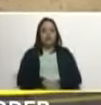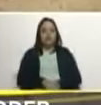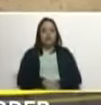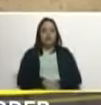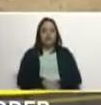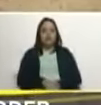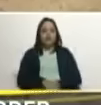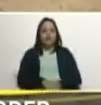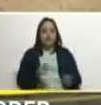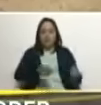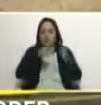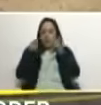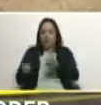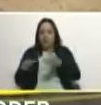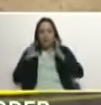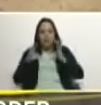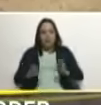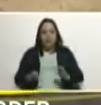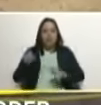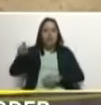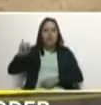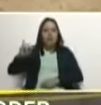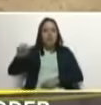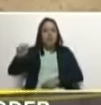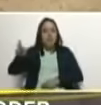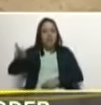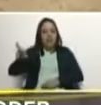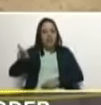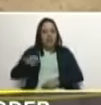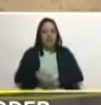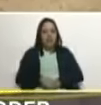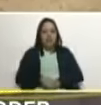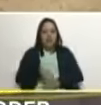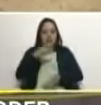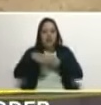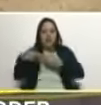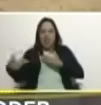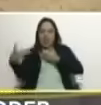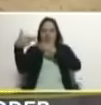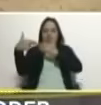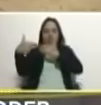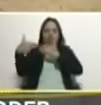exhumaron el cadáver del TIAR para apuntar a Venezuela.